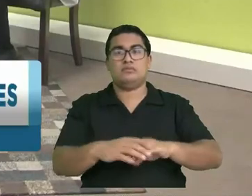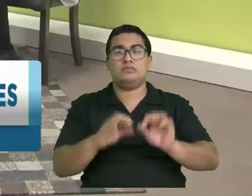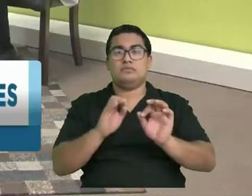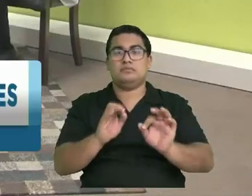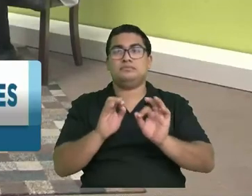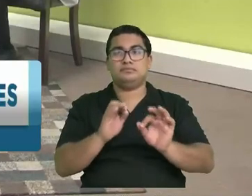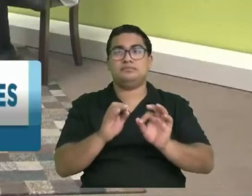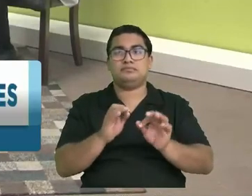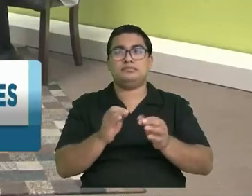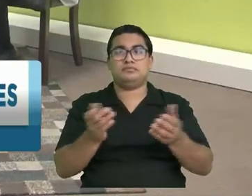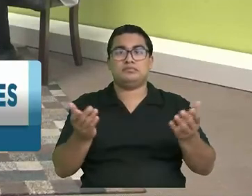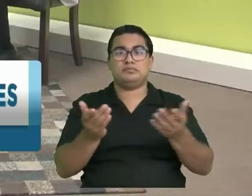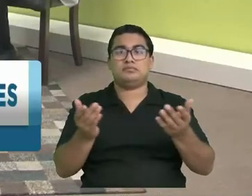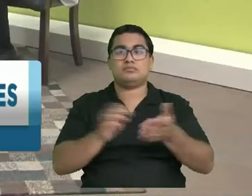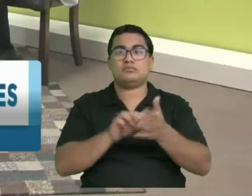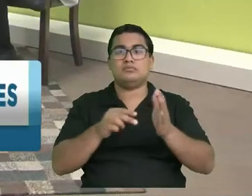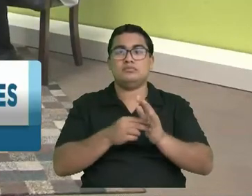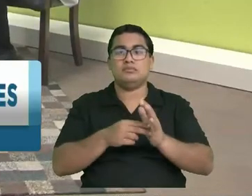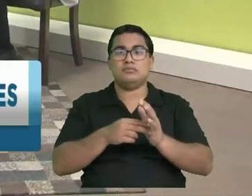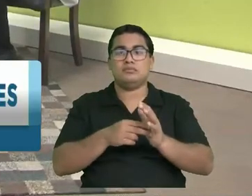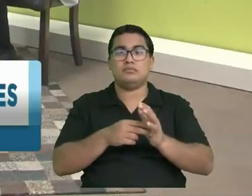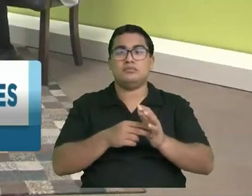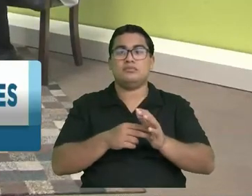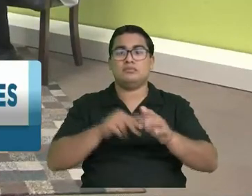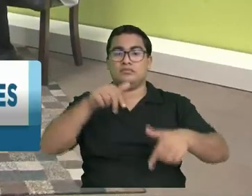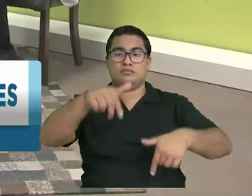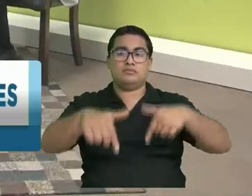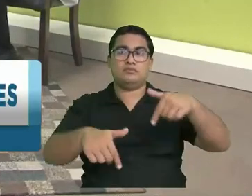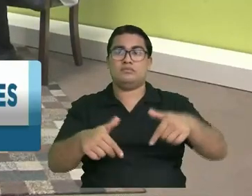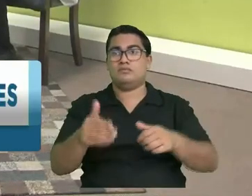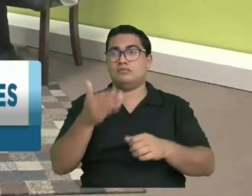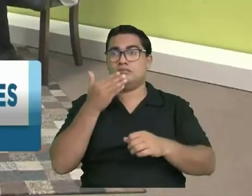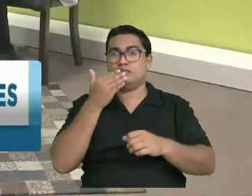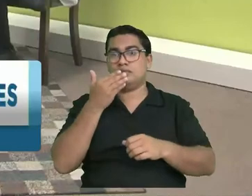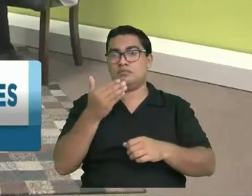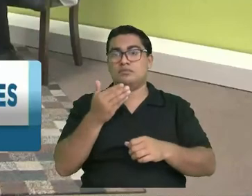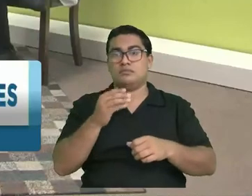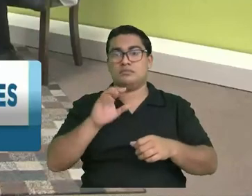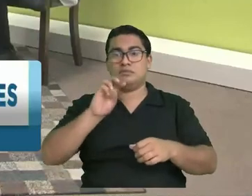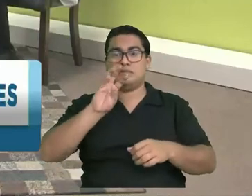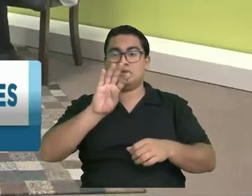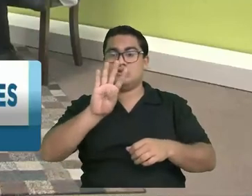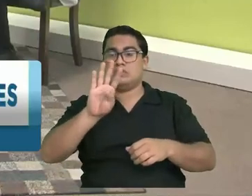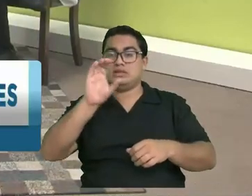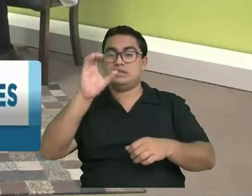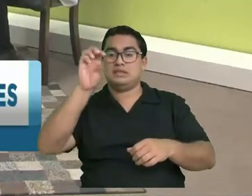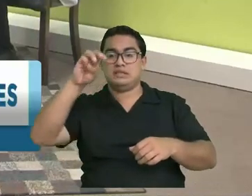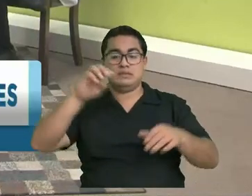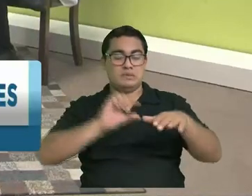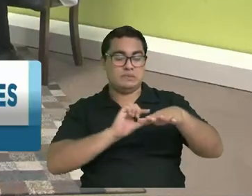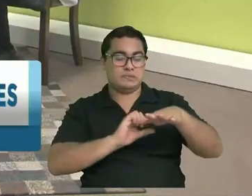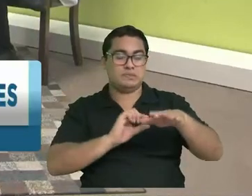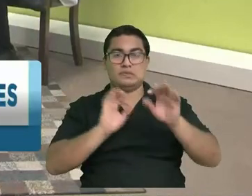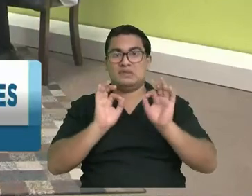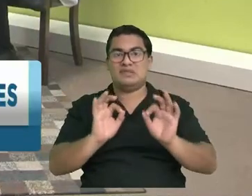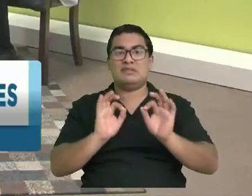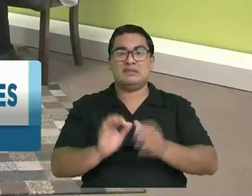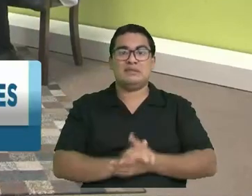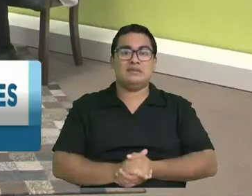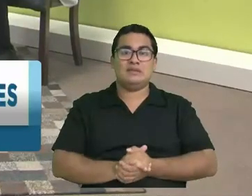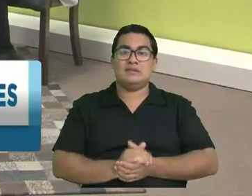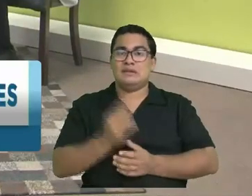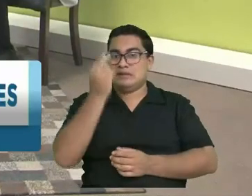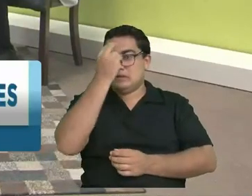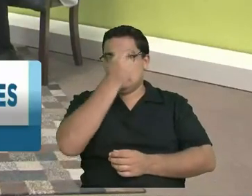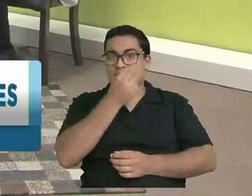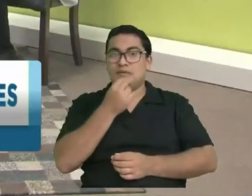tobillo, que es confortable y que tiene un tacón de entre menos de 3 y 4 centímetros. Ese es un zapato adecuado. Yo le preguntaba